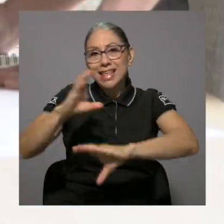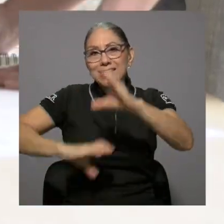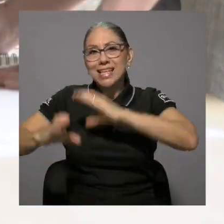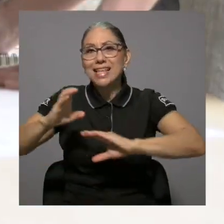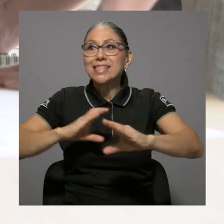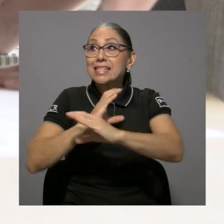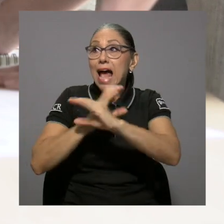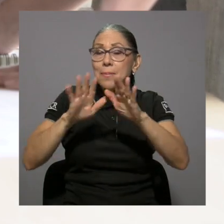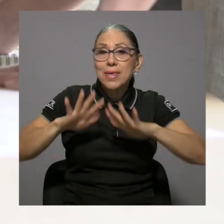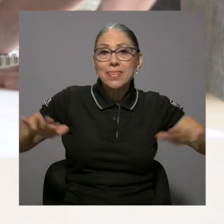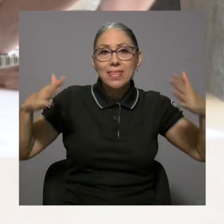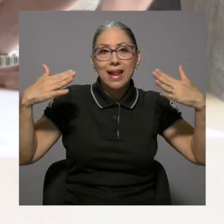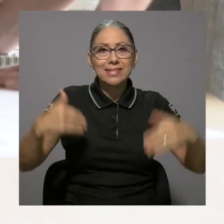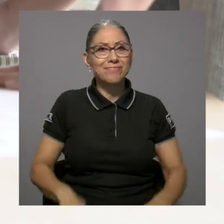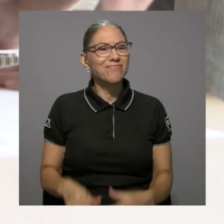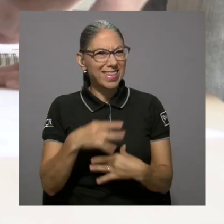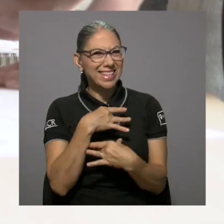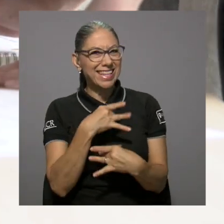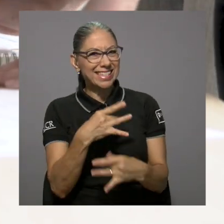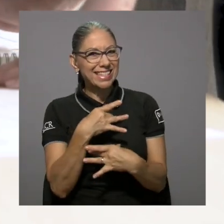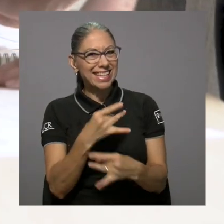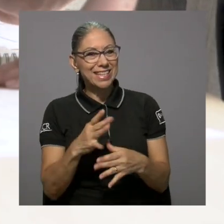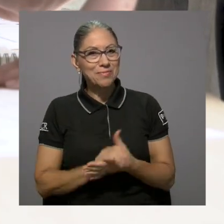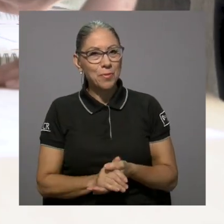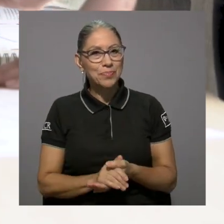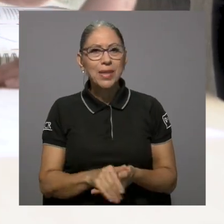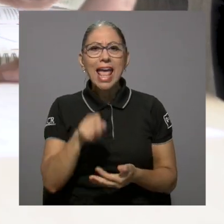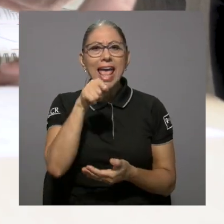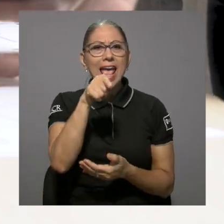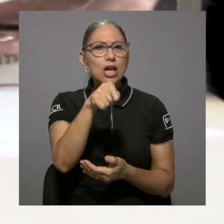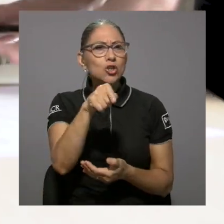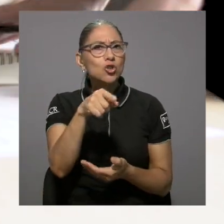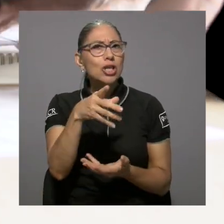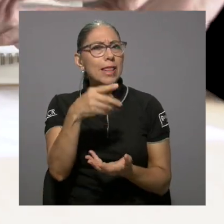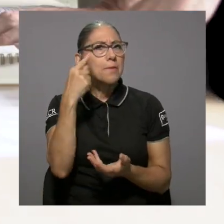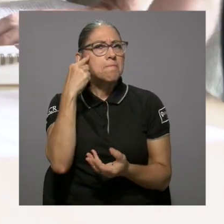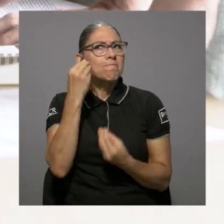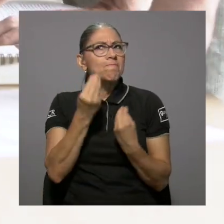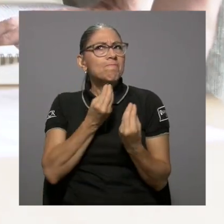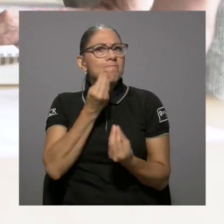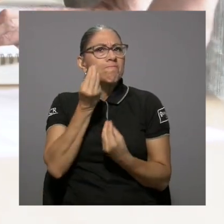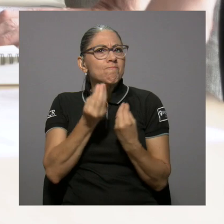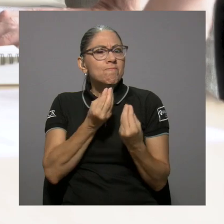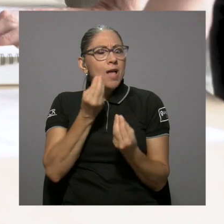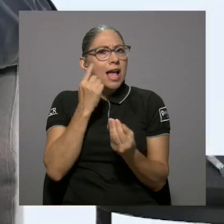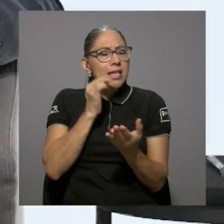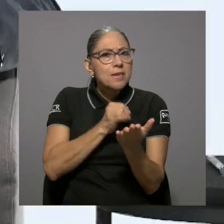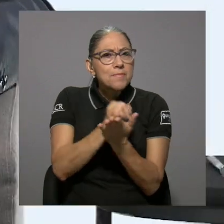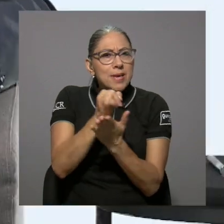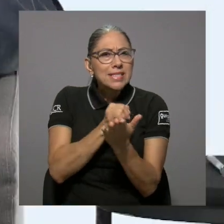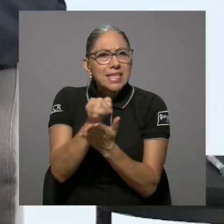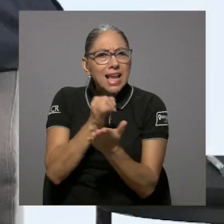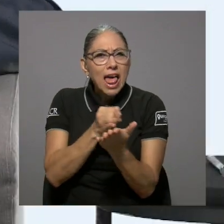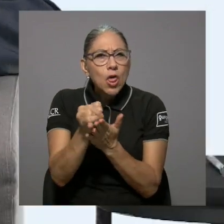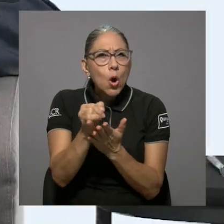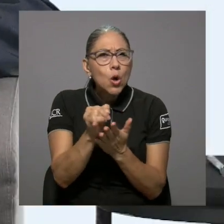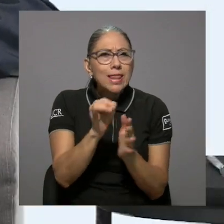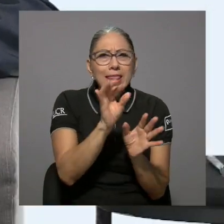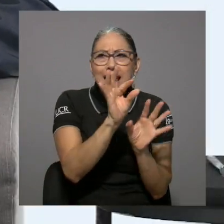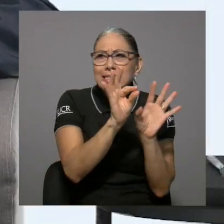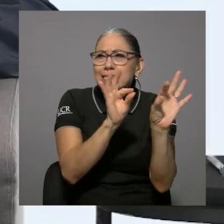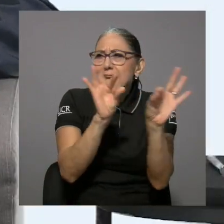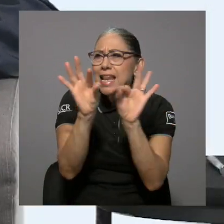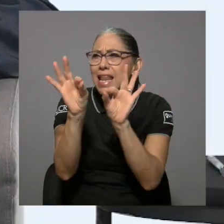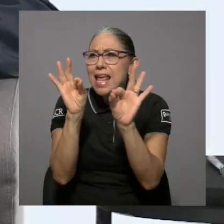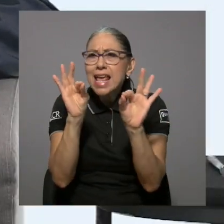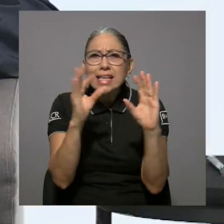ambientales. Interesantísimo. ¿Cómo nace esa inquietud suya en investigación de hacer este inventario de las